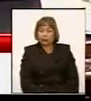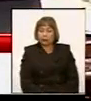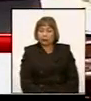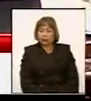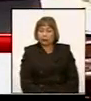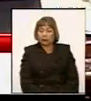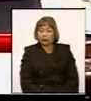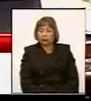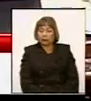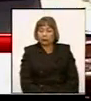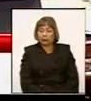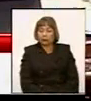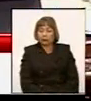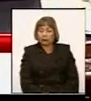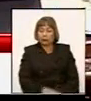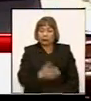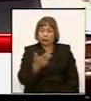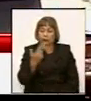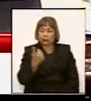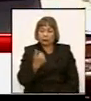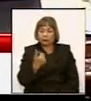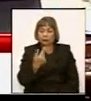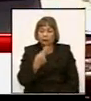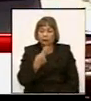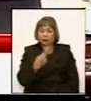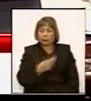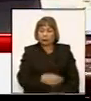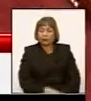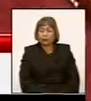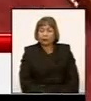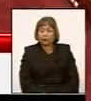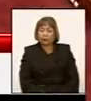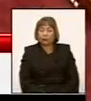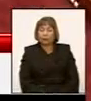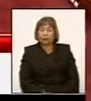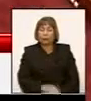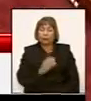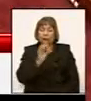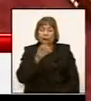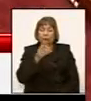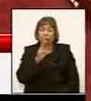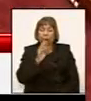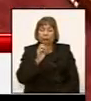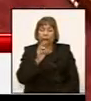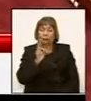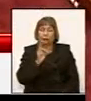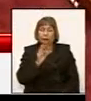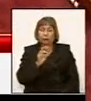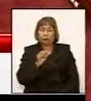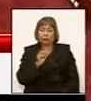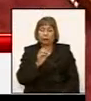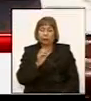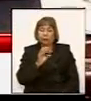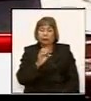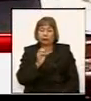Esta verde y las tres anteriores, verde. Echevarría, verde. Noceda,